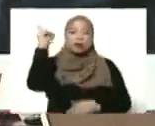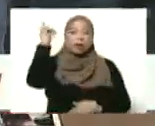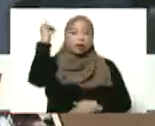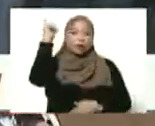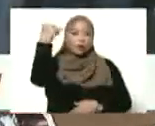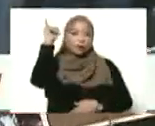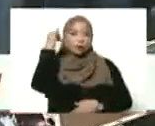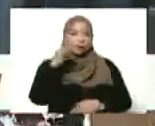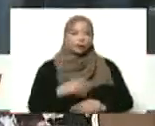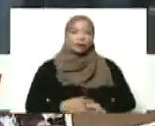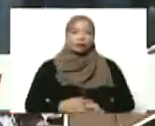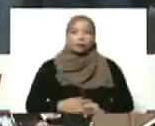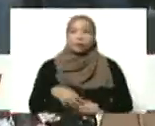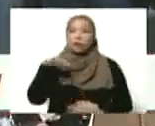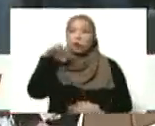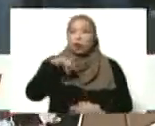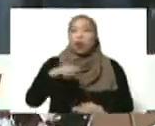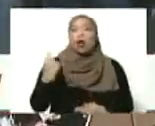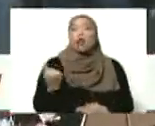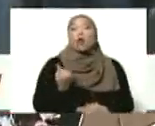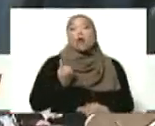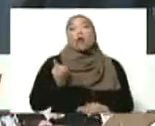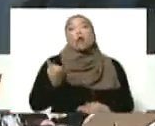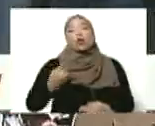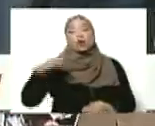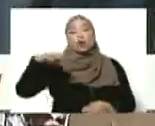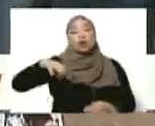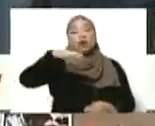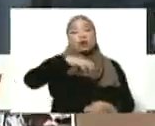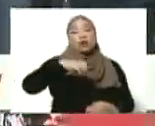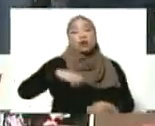Ganamos en el estado de Yaracuy, único estado de Venezuela.